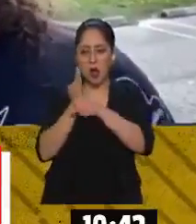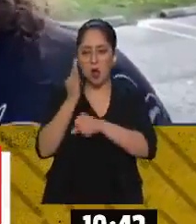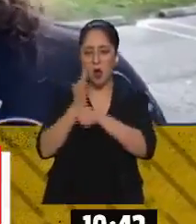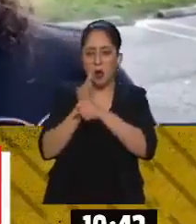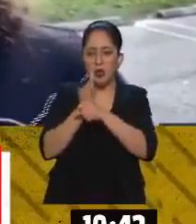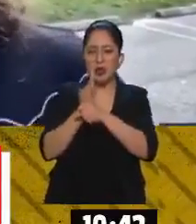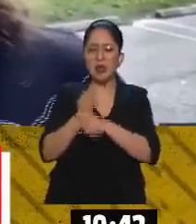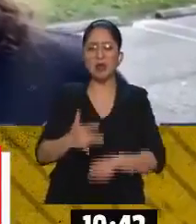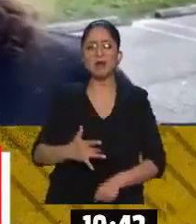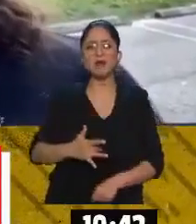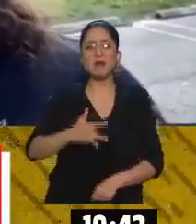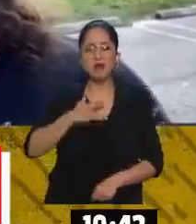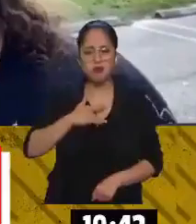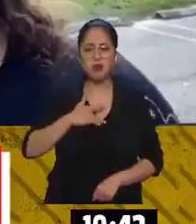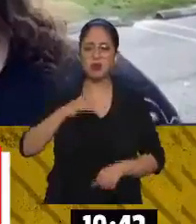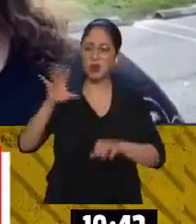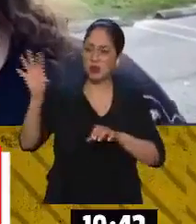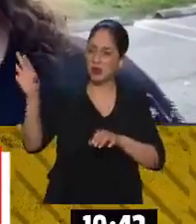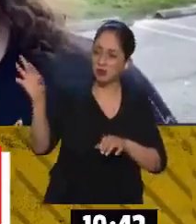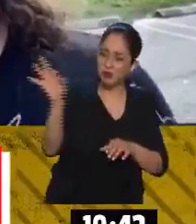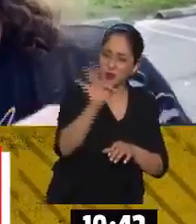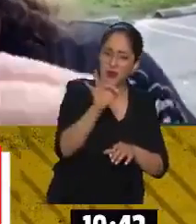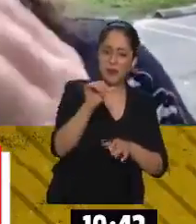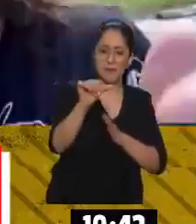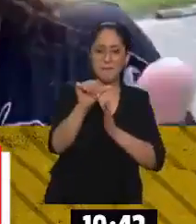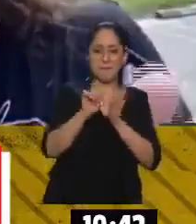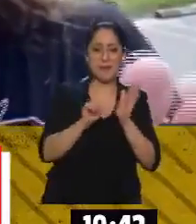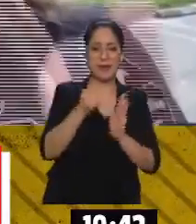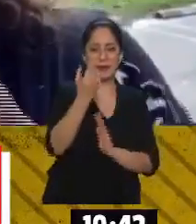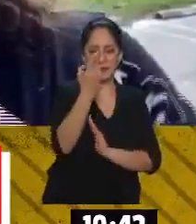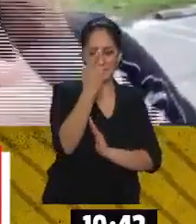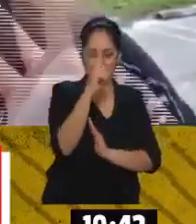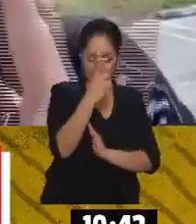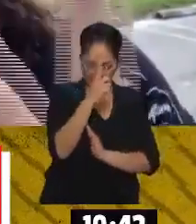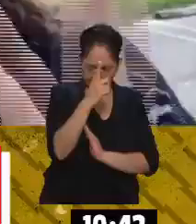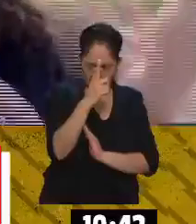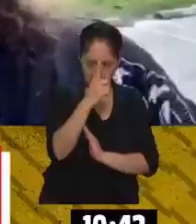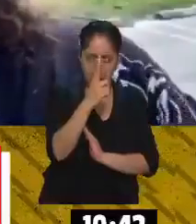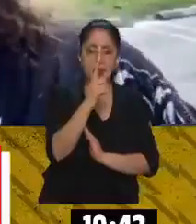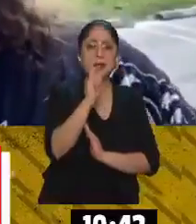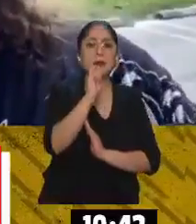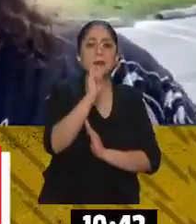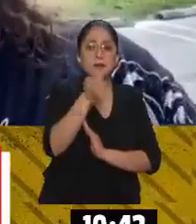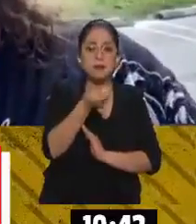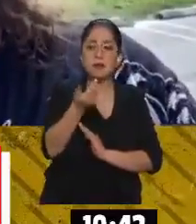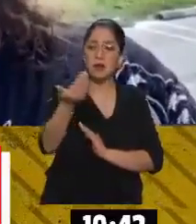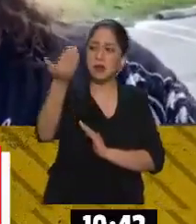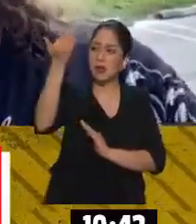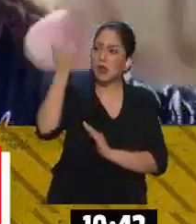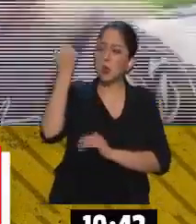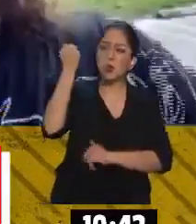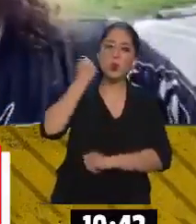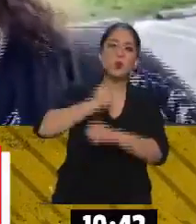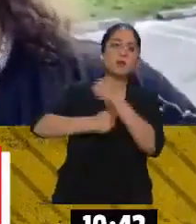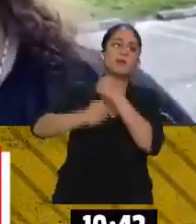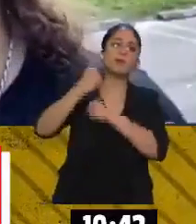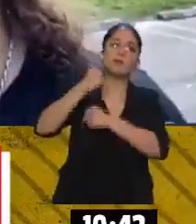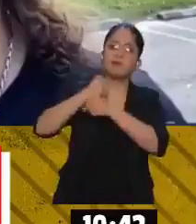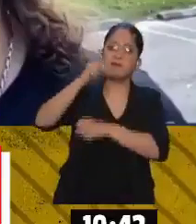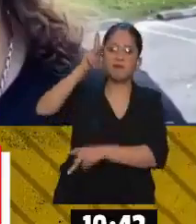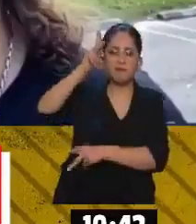va a suceder en el Art Basel de diciembre, que curiosamente ahora se van a juntar lo que no sucedió el año pasado